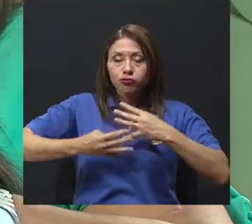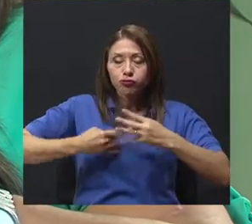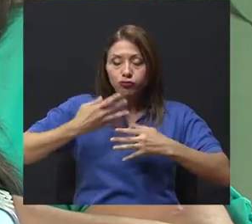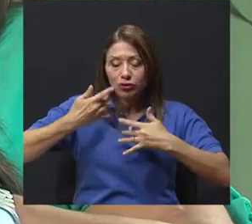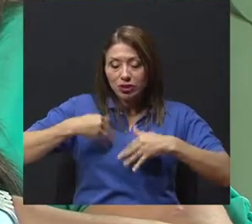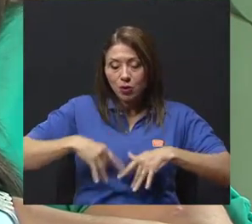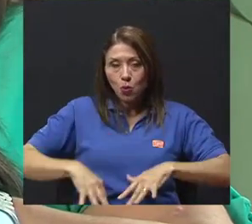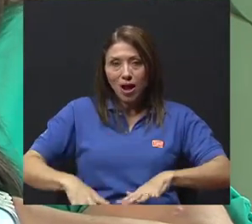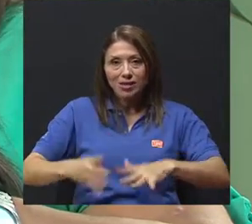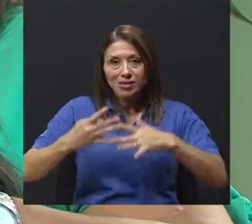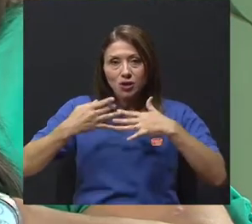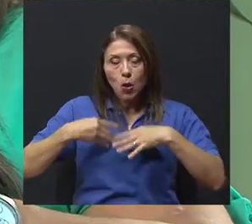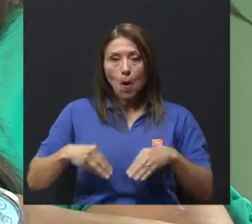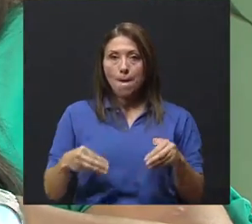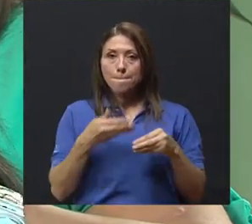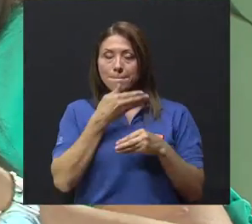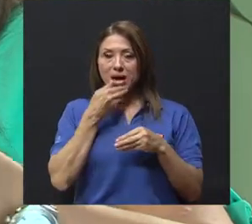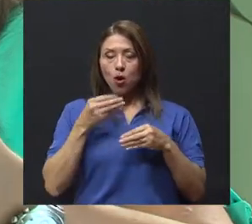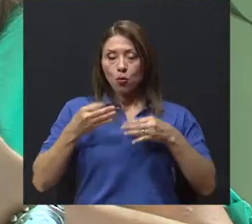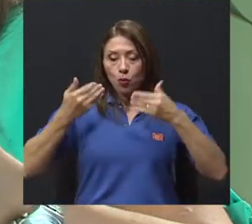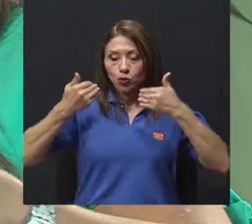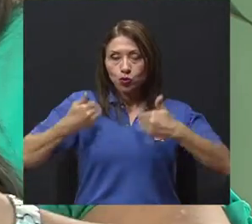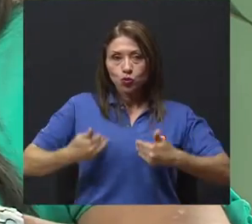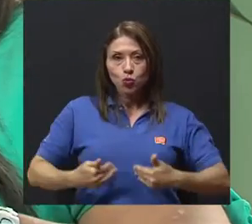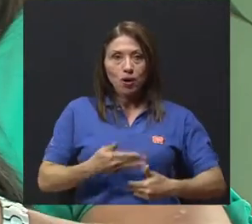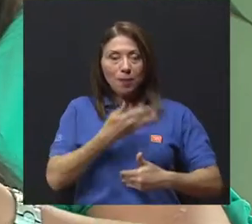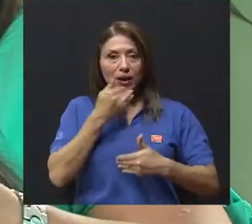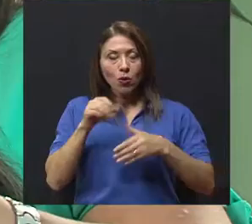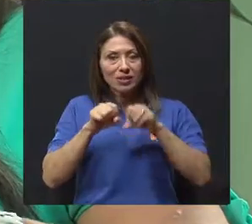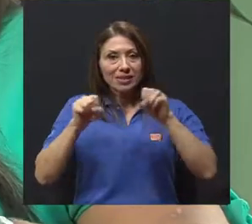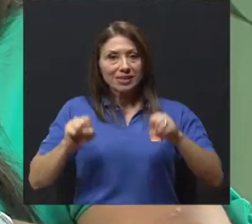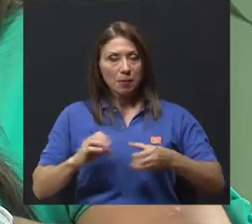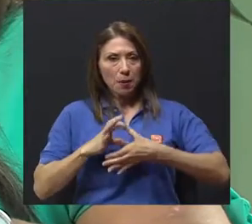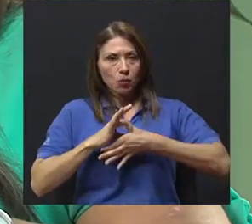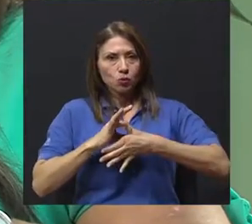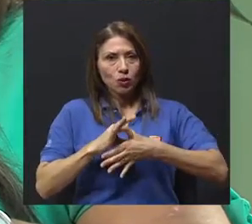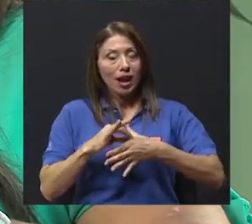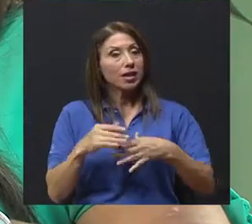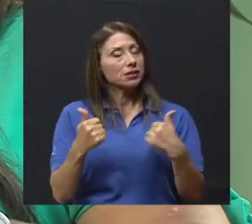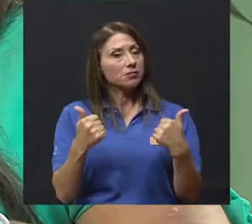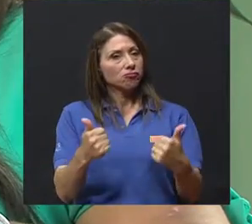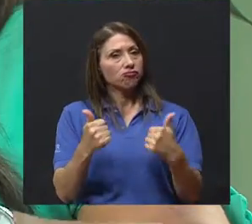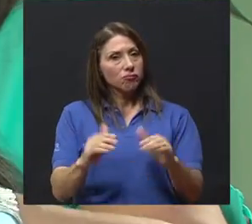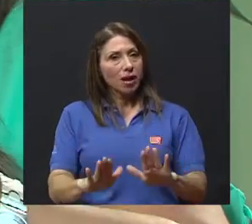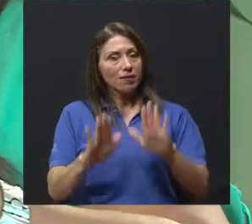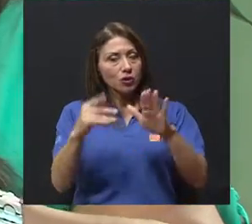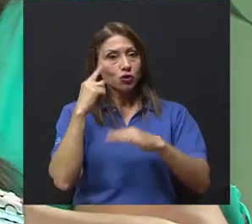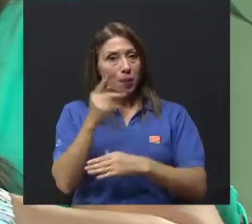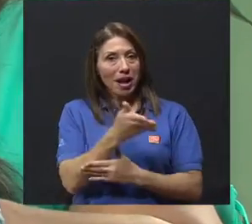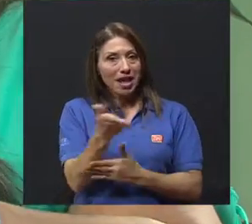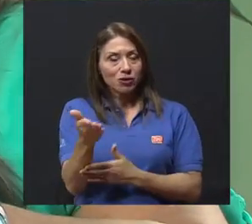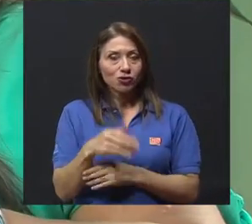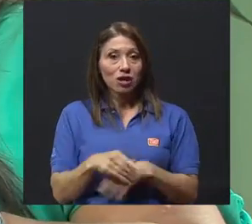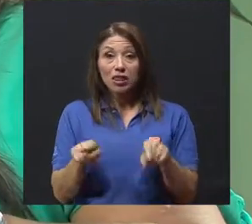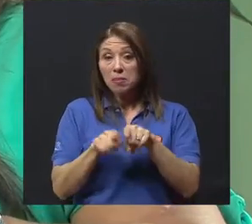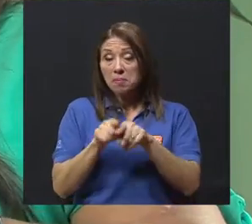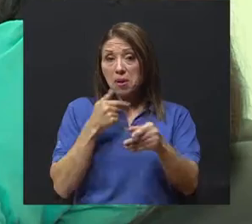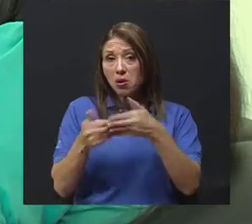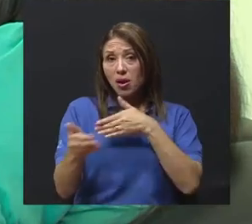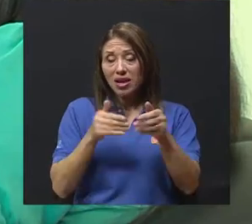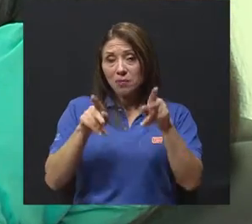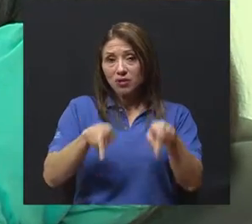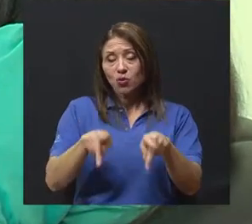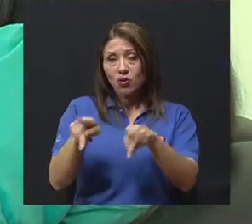nivel muscular es un ejercicio maravilloso para ellas y para cualquier persona en realidad